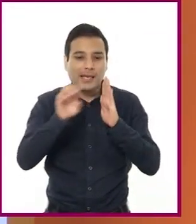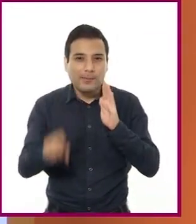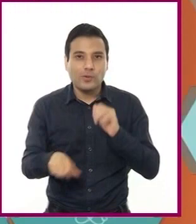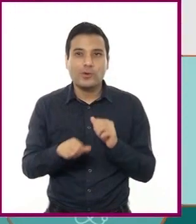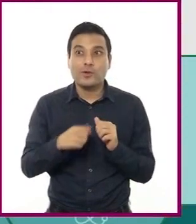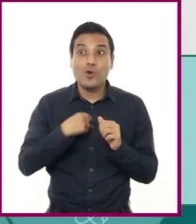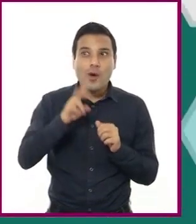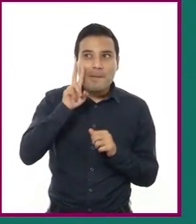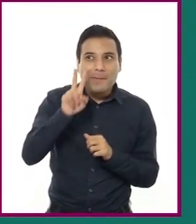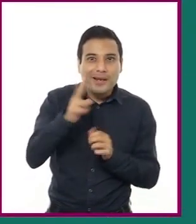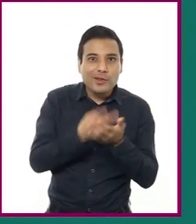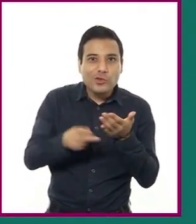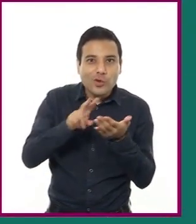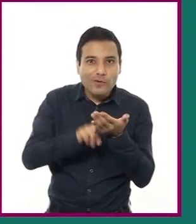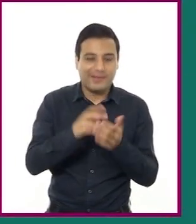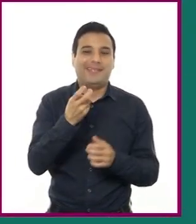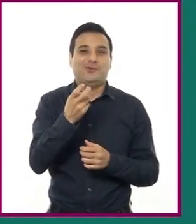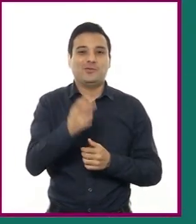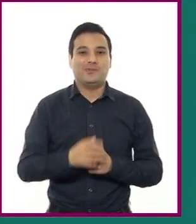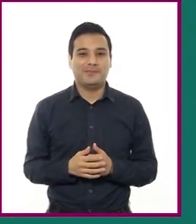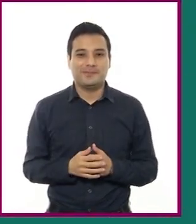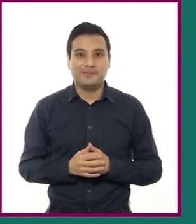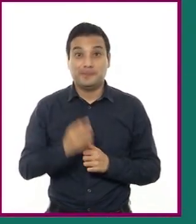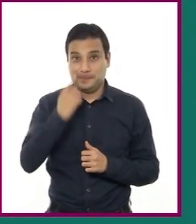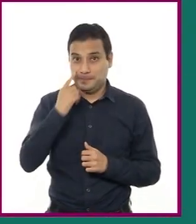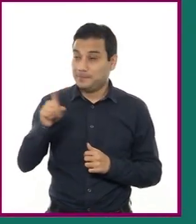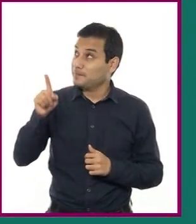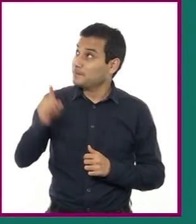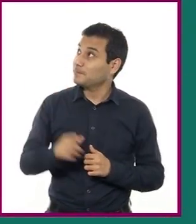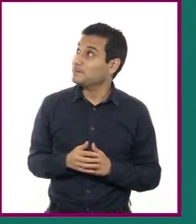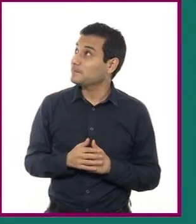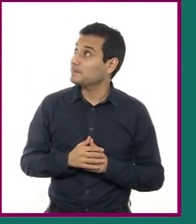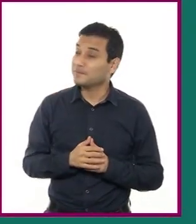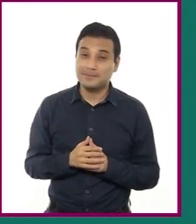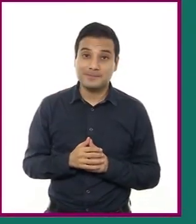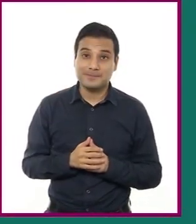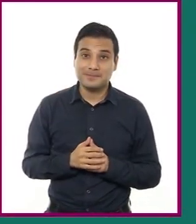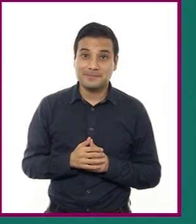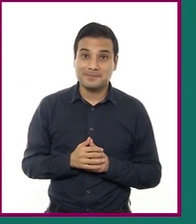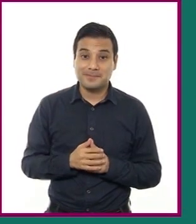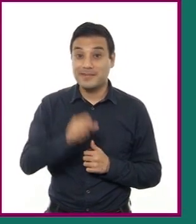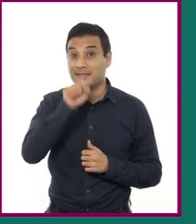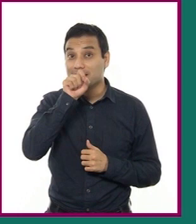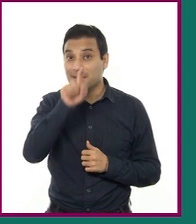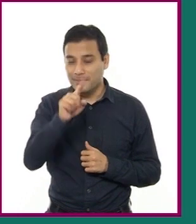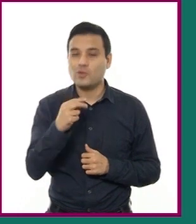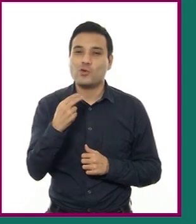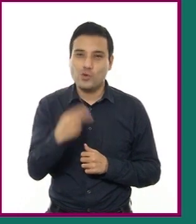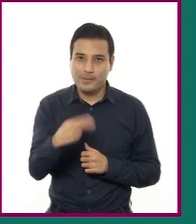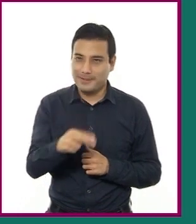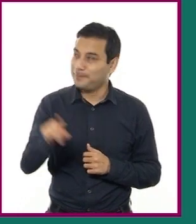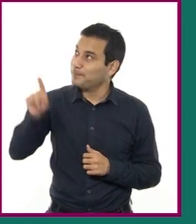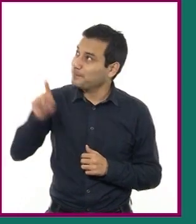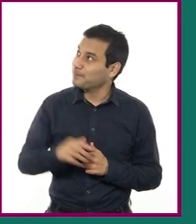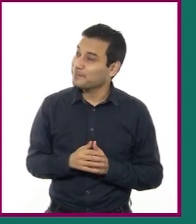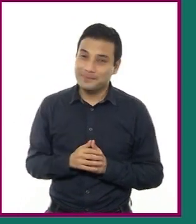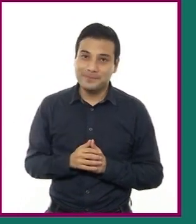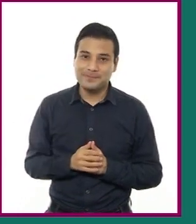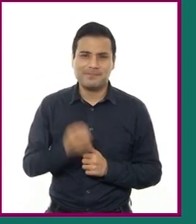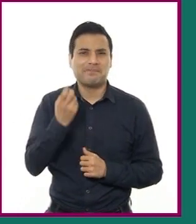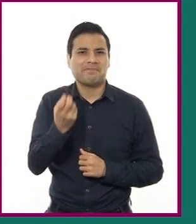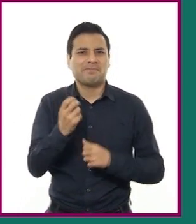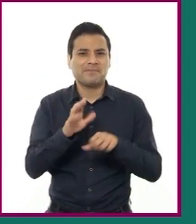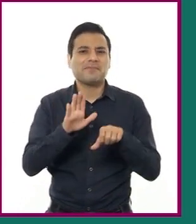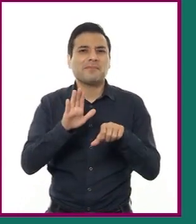doble, ¿no, maestra? En efecto, justamente también se le conoce como arco iris doble. Este se forma